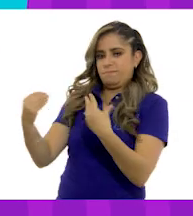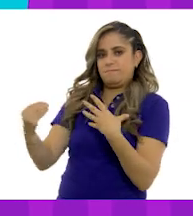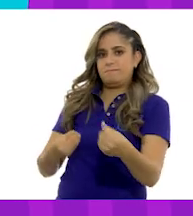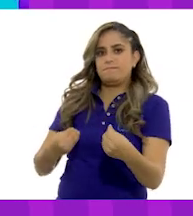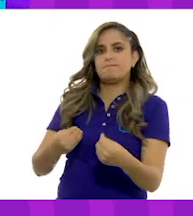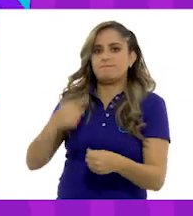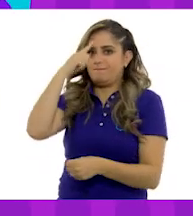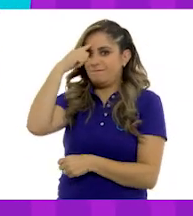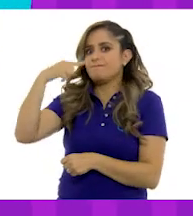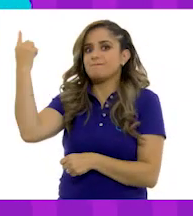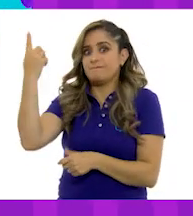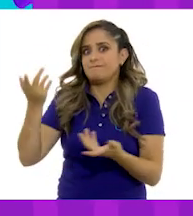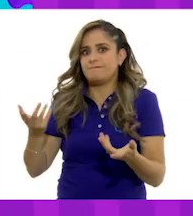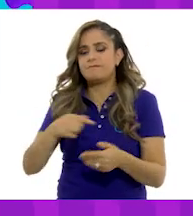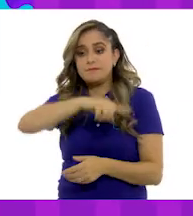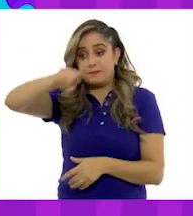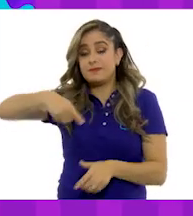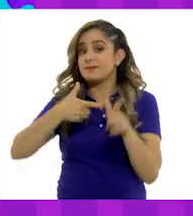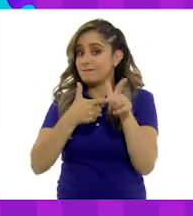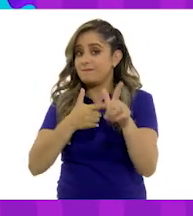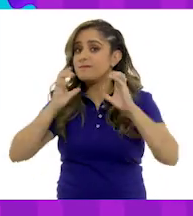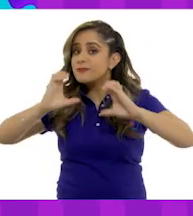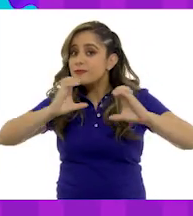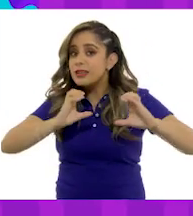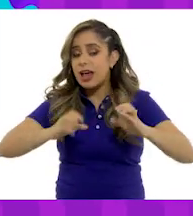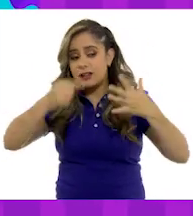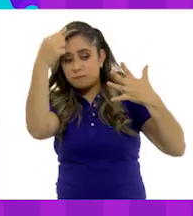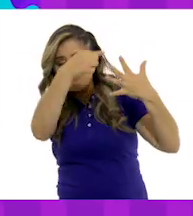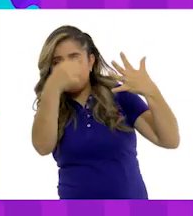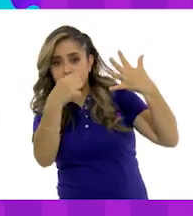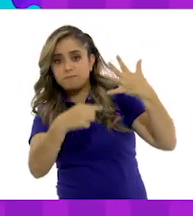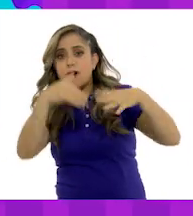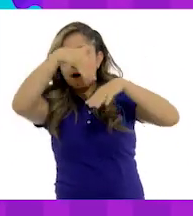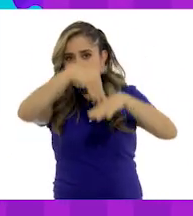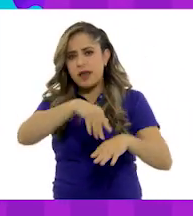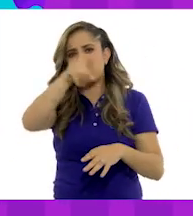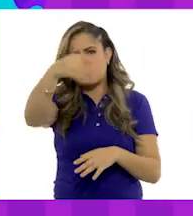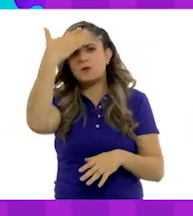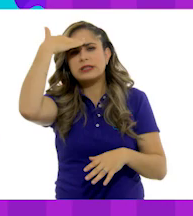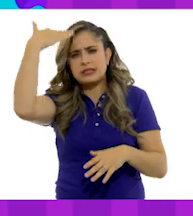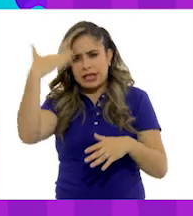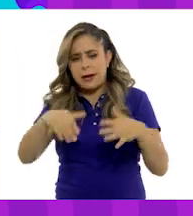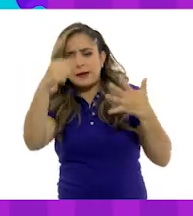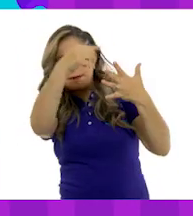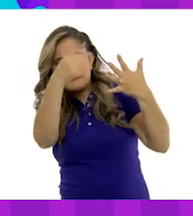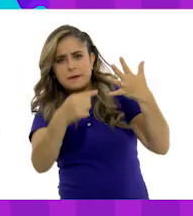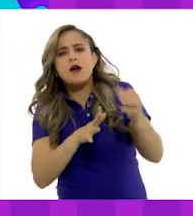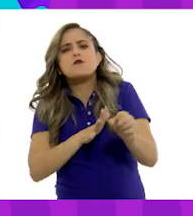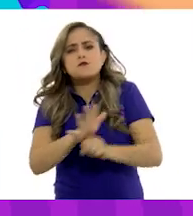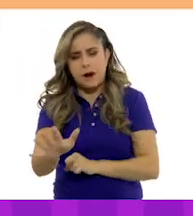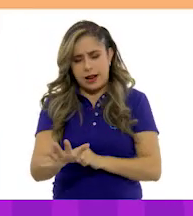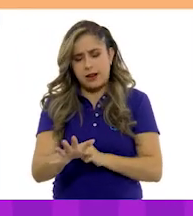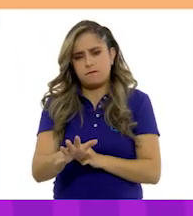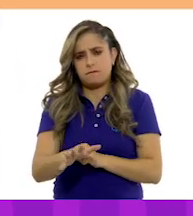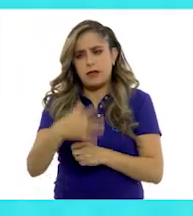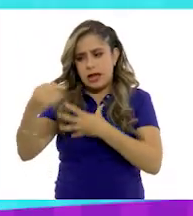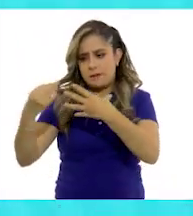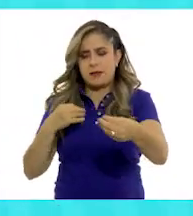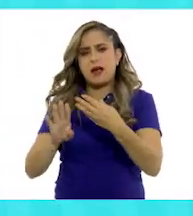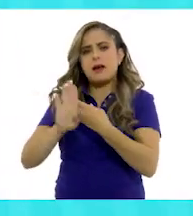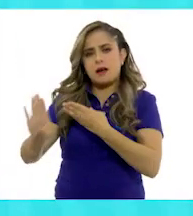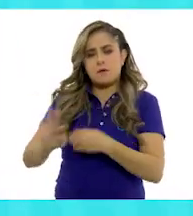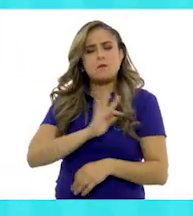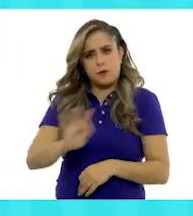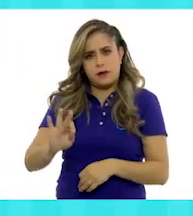personas. Por eso hay que continuar cuidándonos siguiendo las buenas prácticas que ya todos conocemos para evitar contagiarnos.